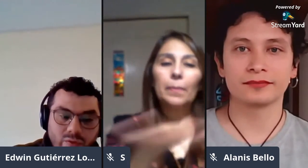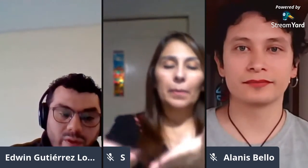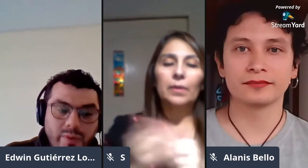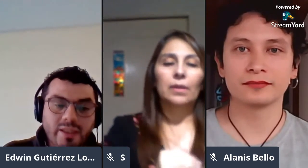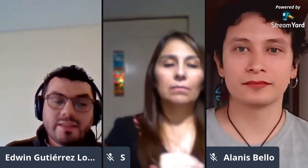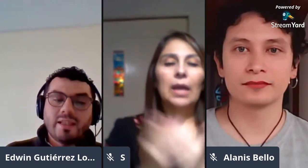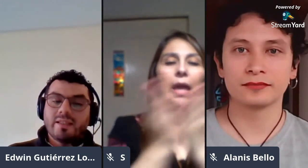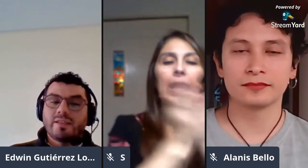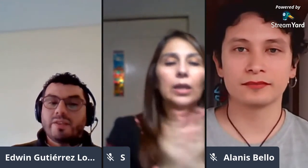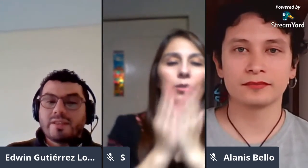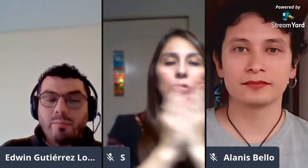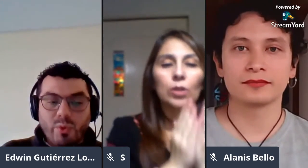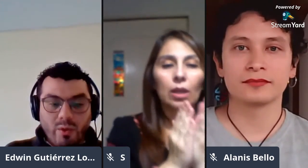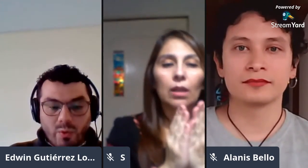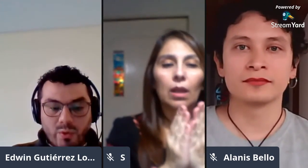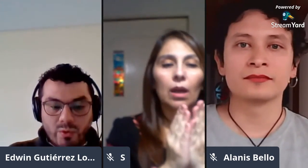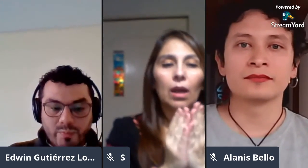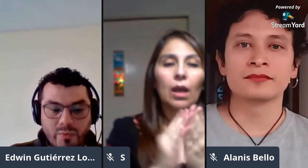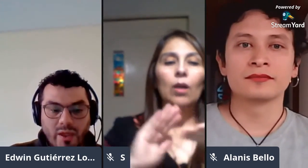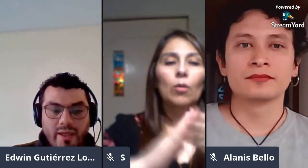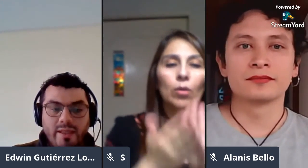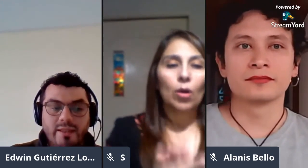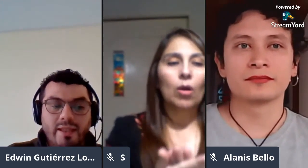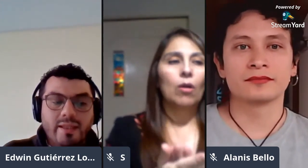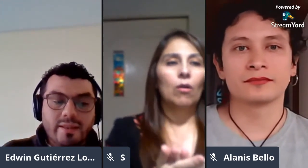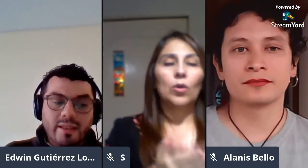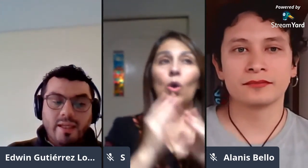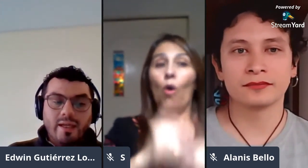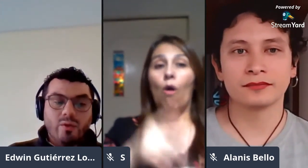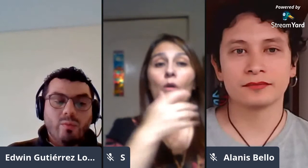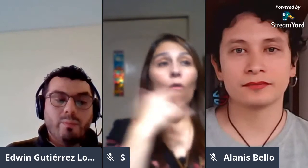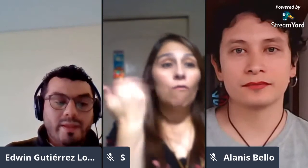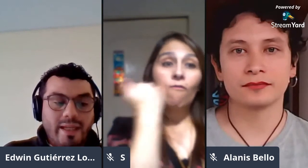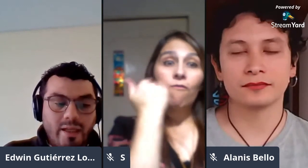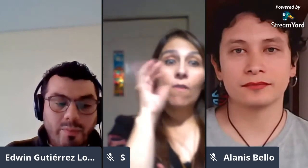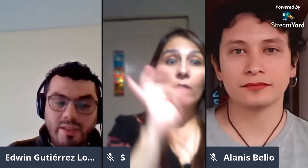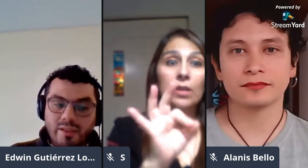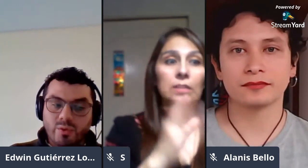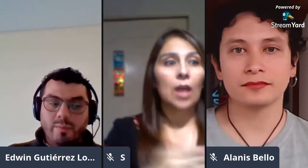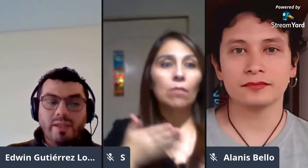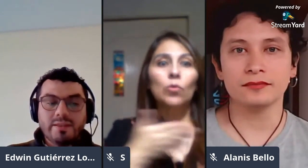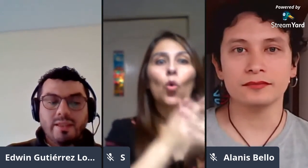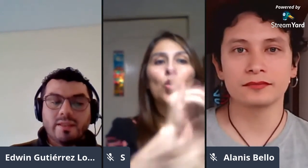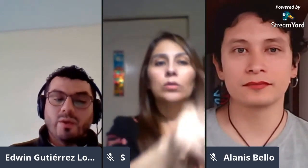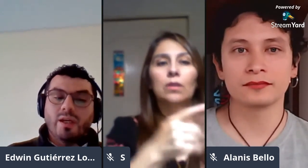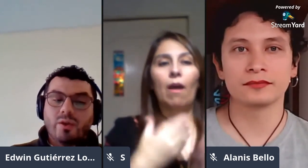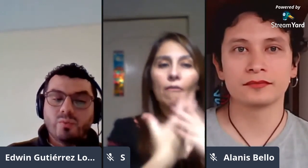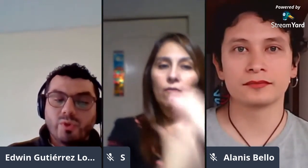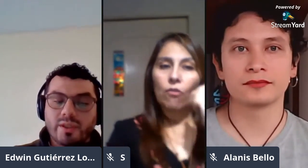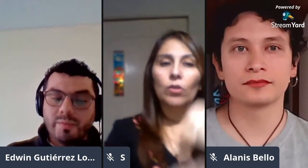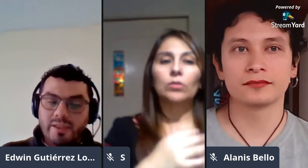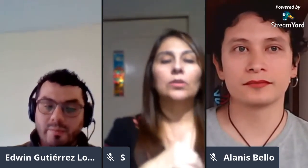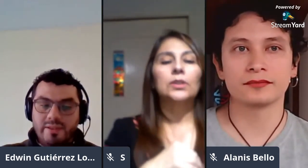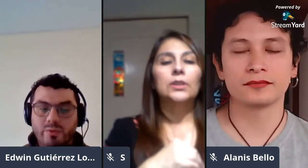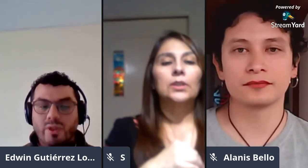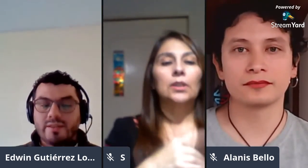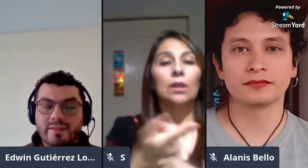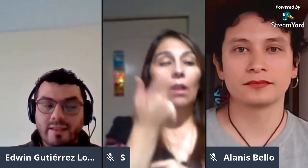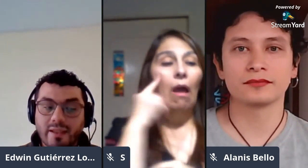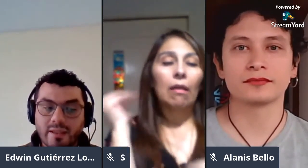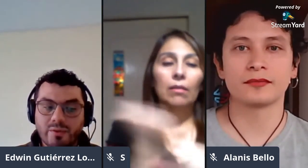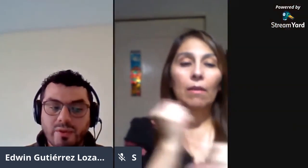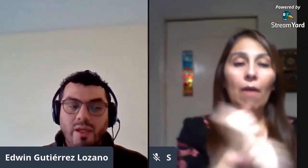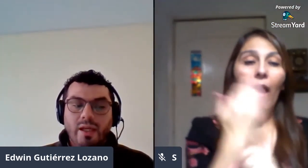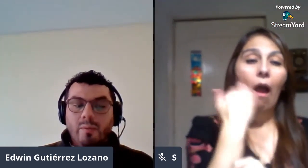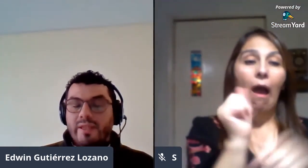de la LECO, feminista, activista pro aborto, integrante de la campaña Ni Una Más, que trabaja con mujeres víctimas de